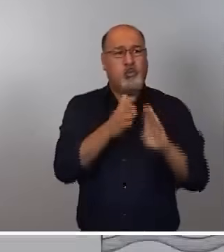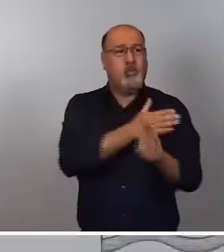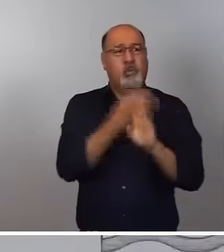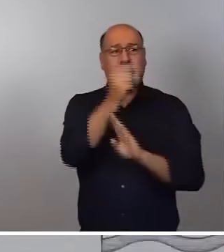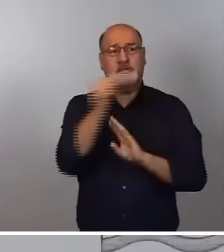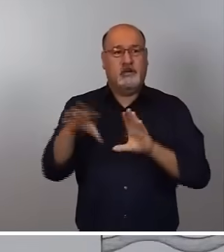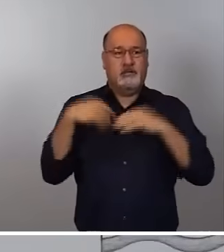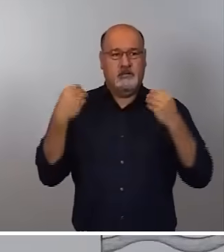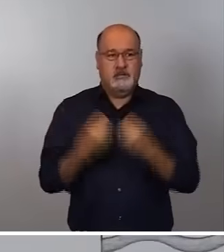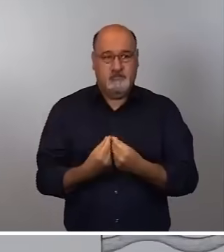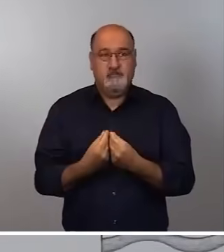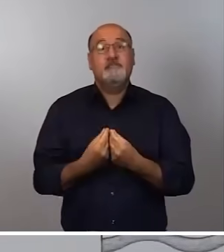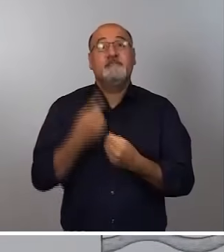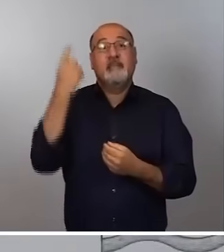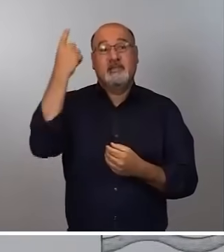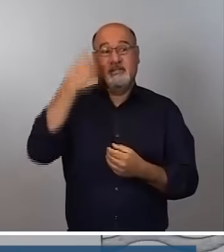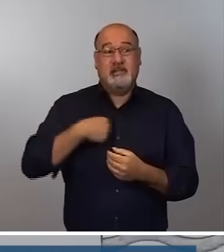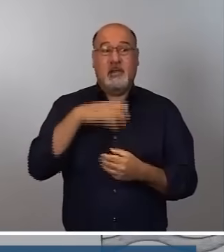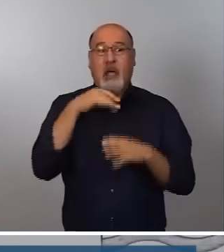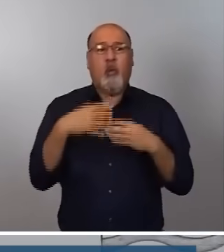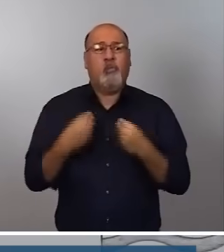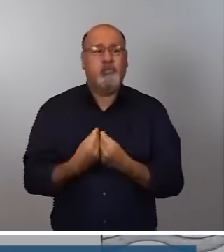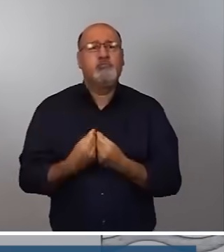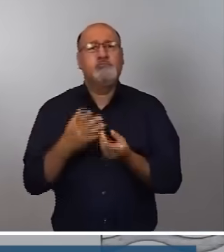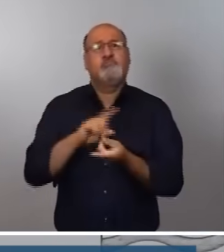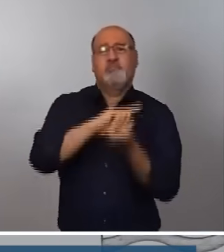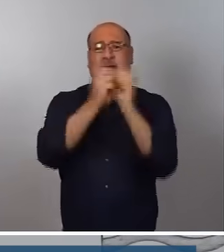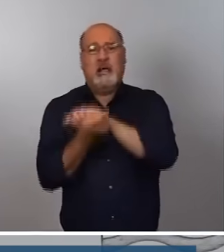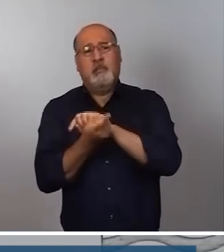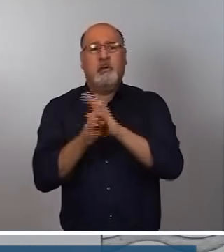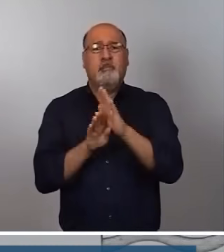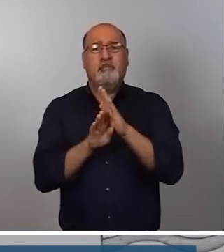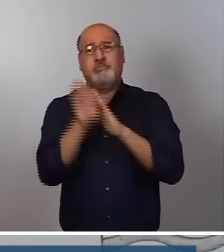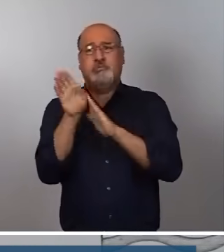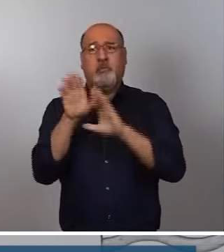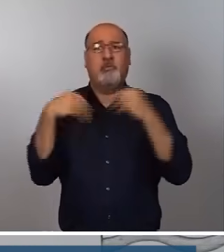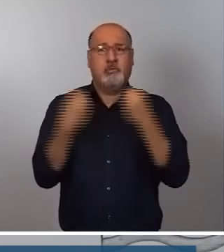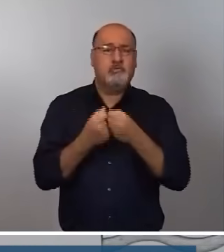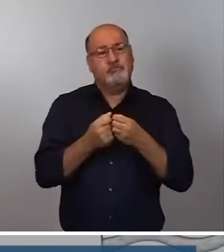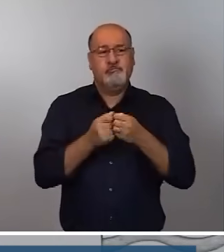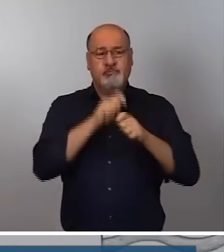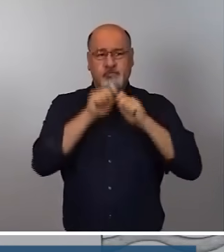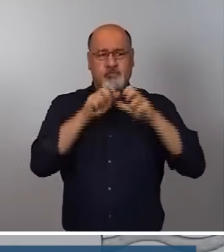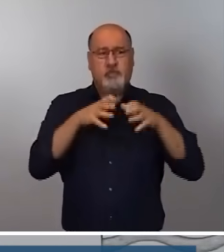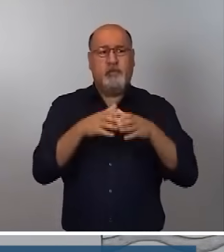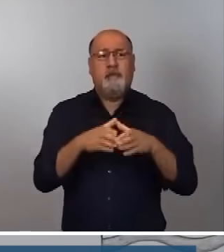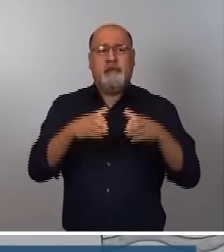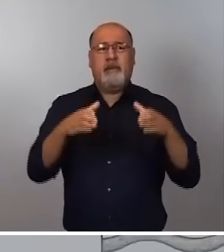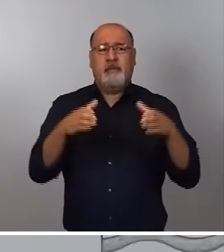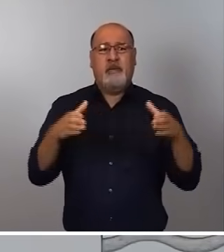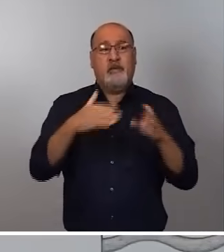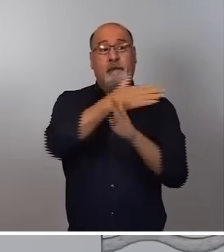como saben esta ha mostrado un cambio rápido de tendencia con un importante decrecimiento o incremento de la incidencia acumulada